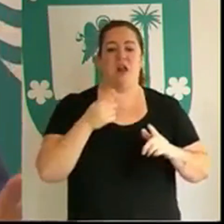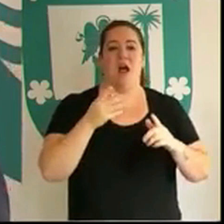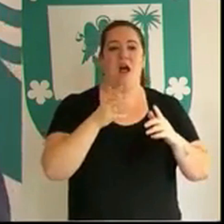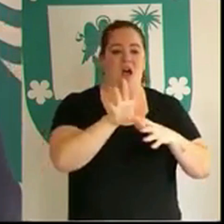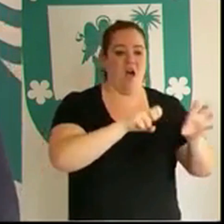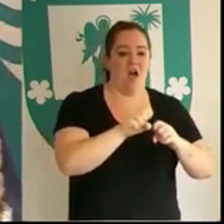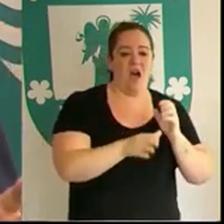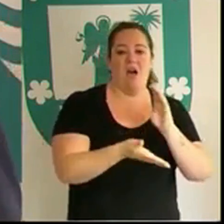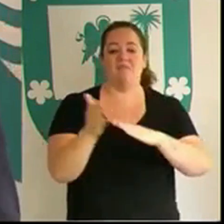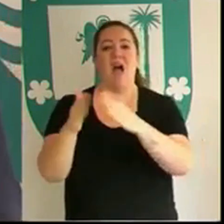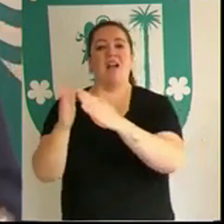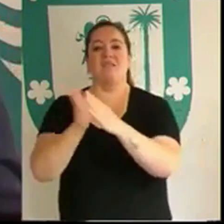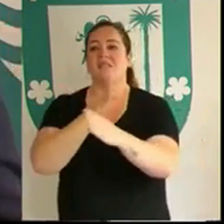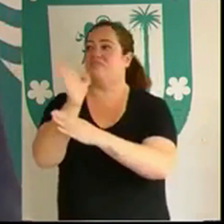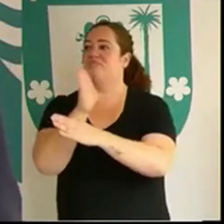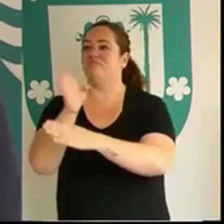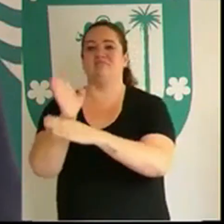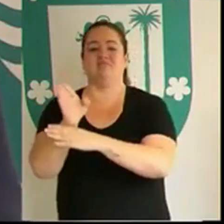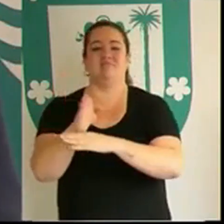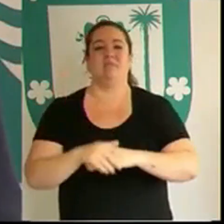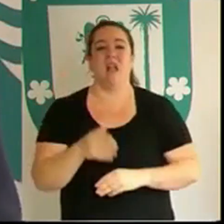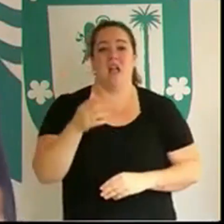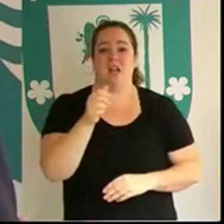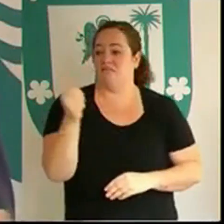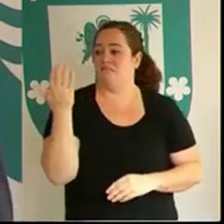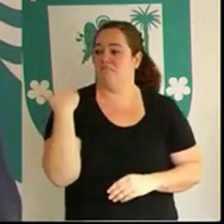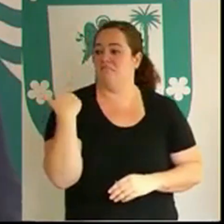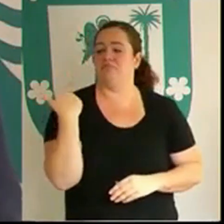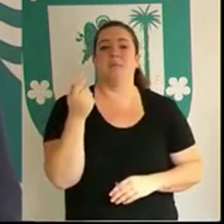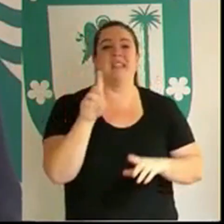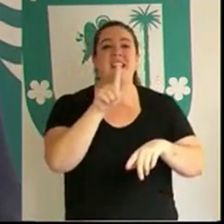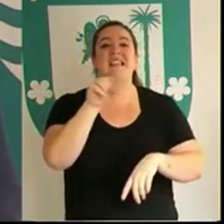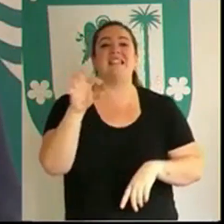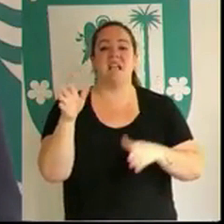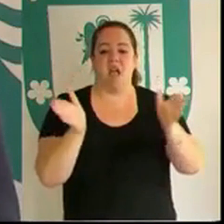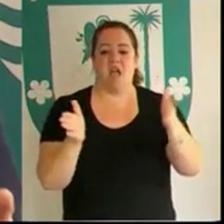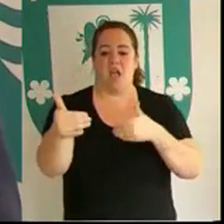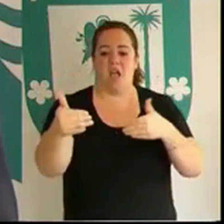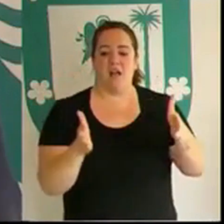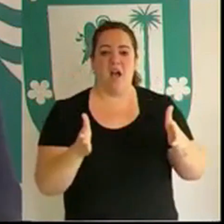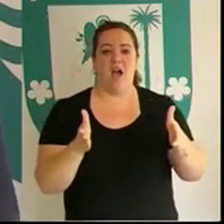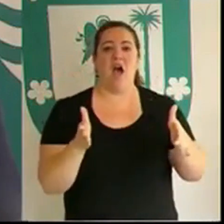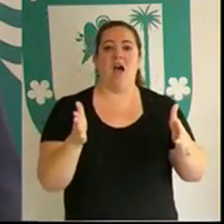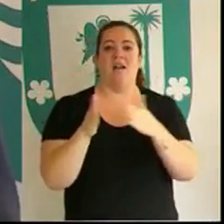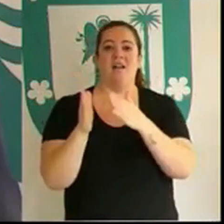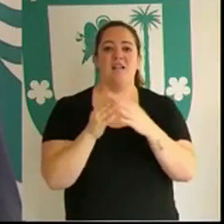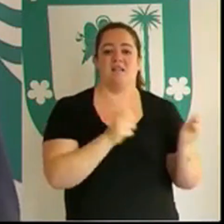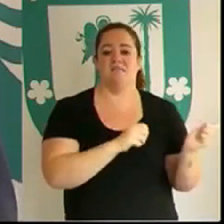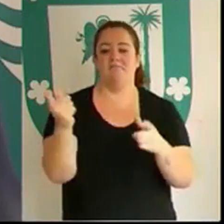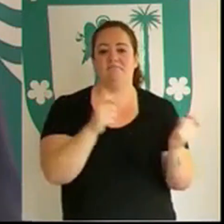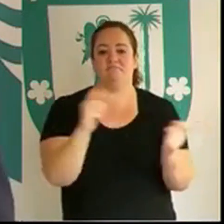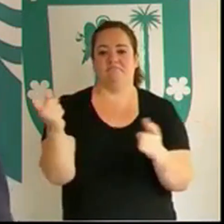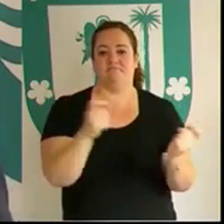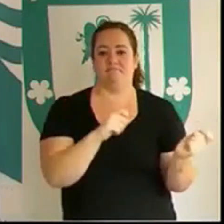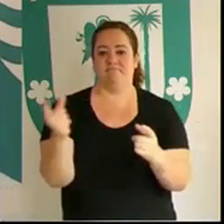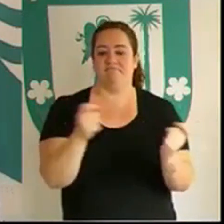pasada fueron 100 cajas las que pudieron surtir y llevar a los pedidos a domicilio, y esta semana 100,